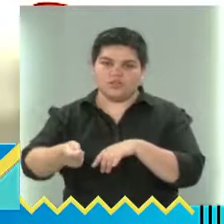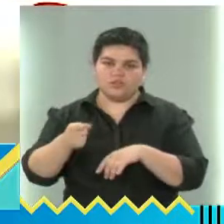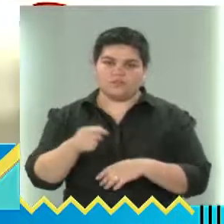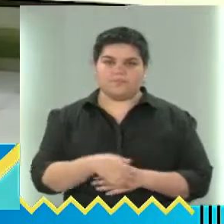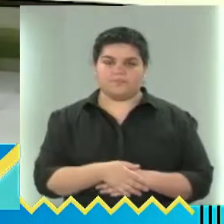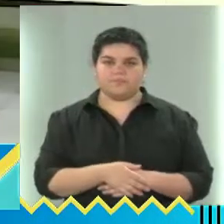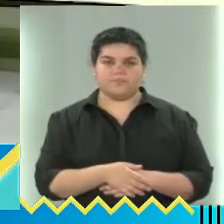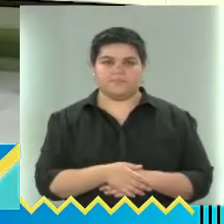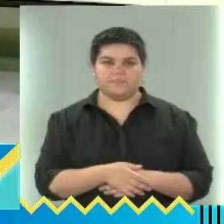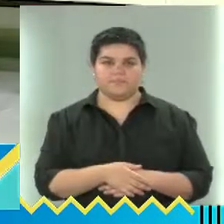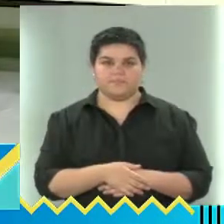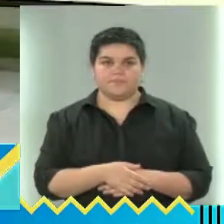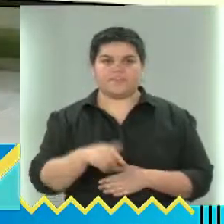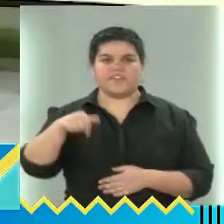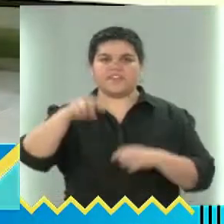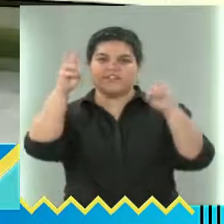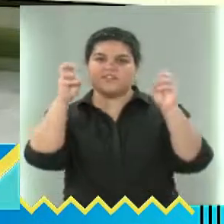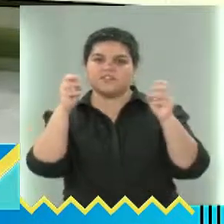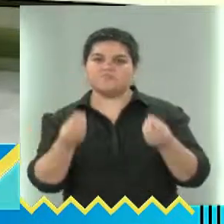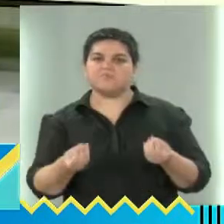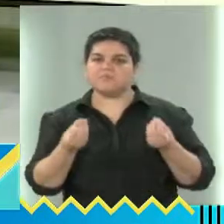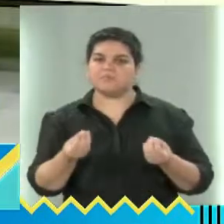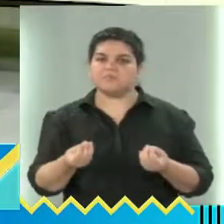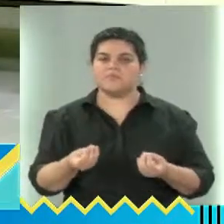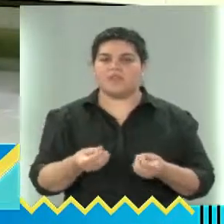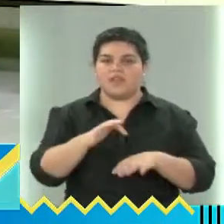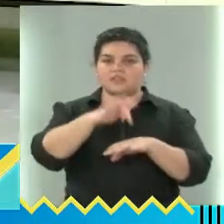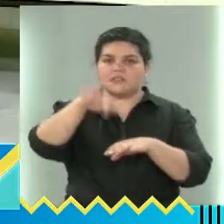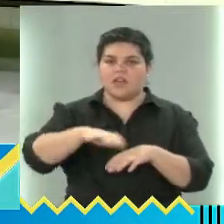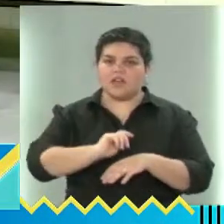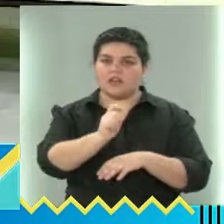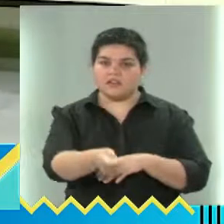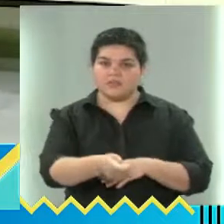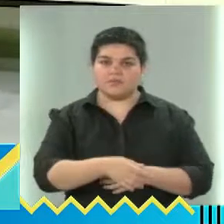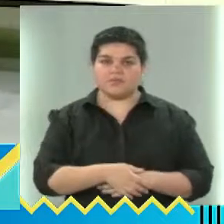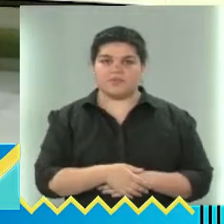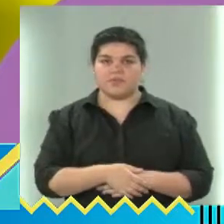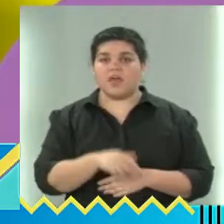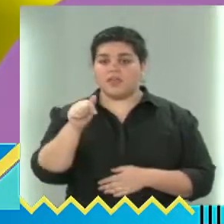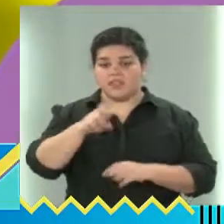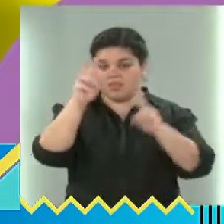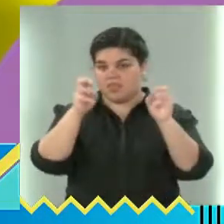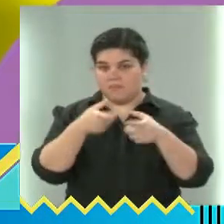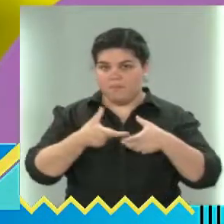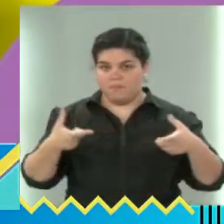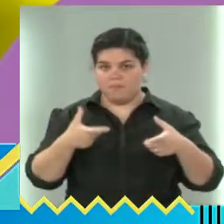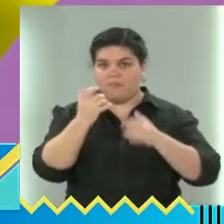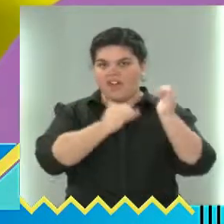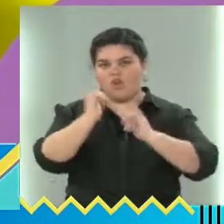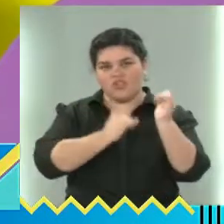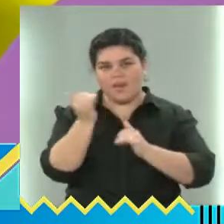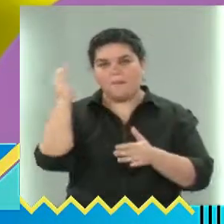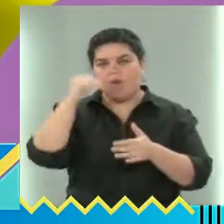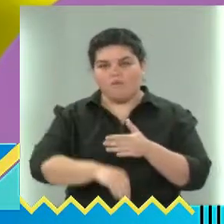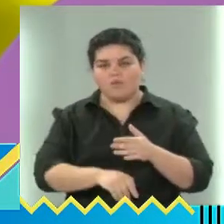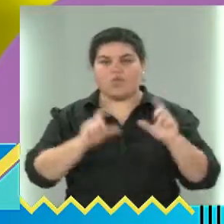Bien. La idea, el tema de hoy es donación de sangre. Para ampliar un poco más este tema vamos a tener unas placas